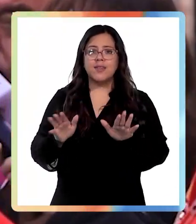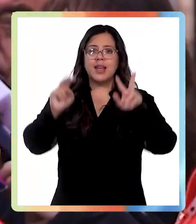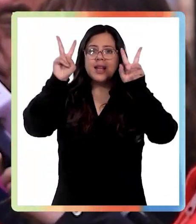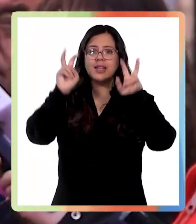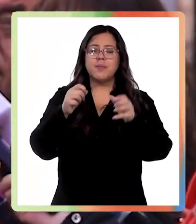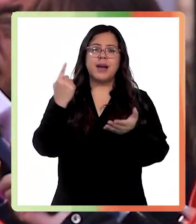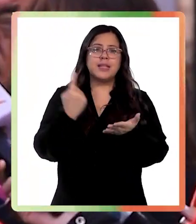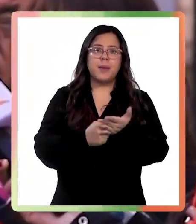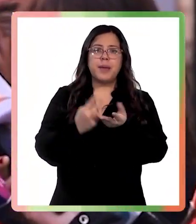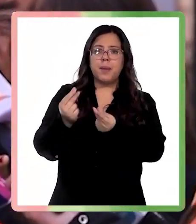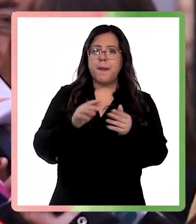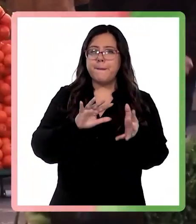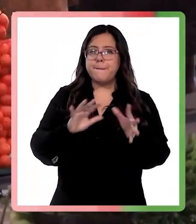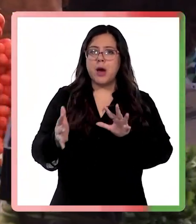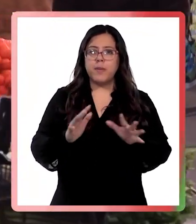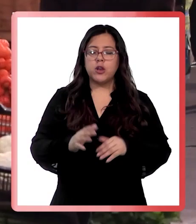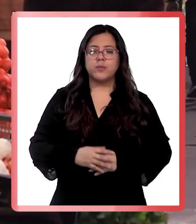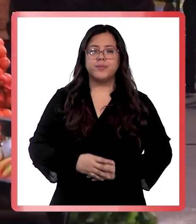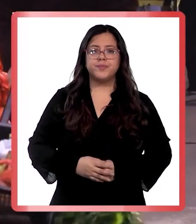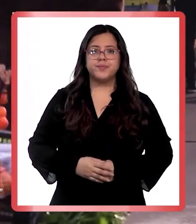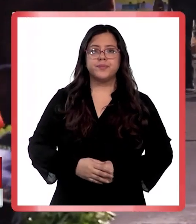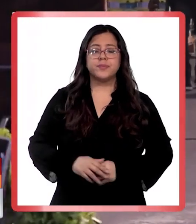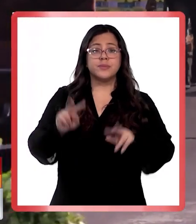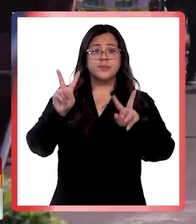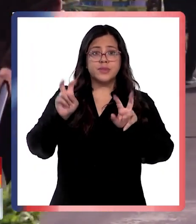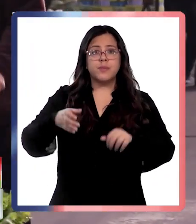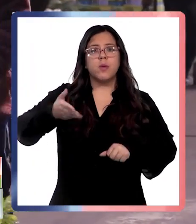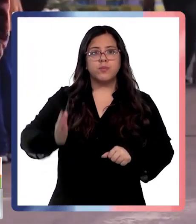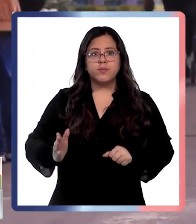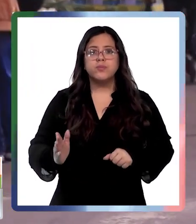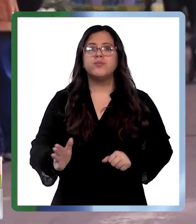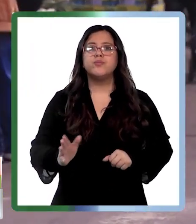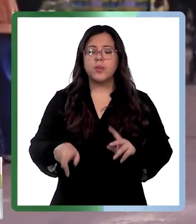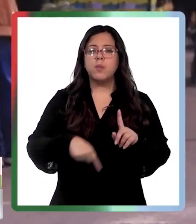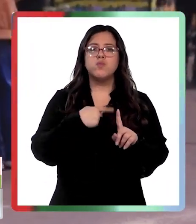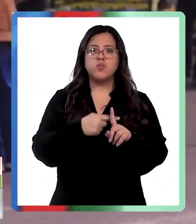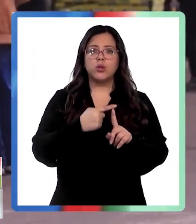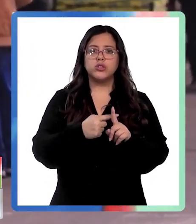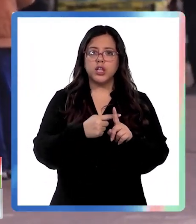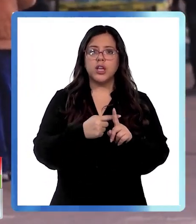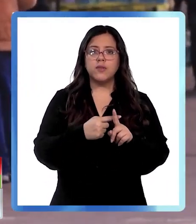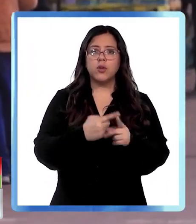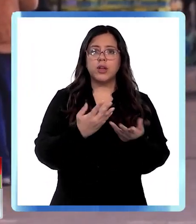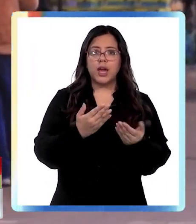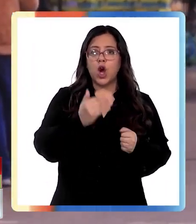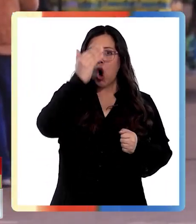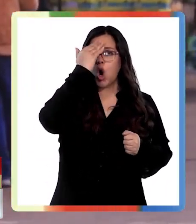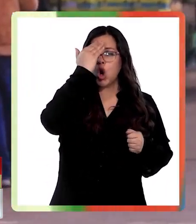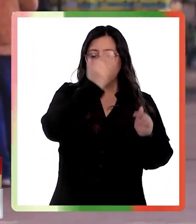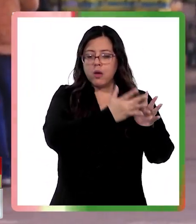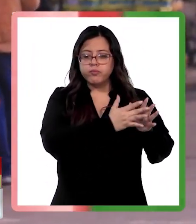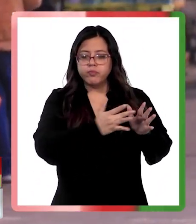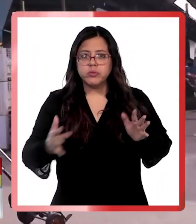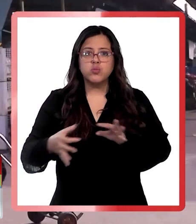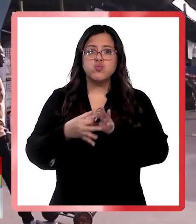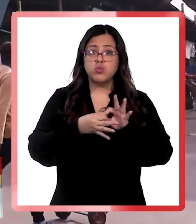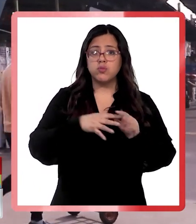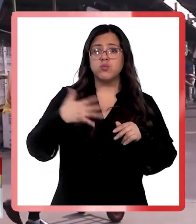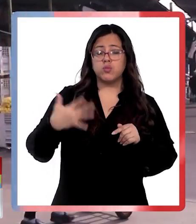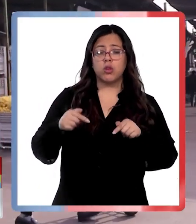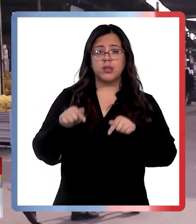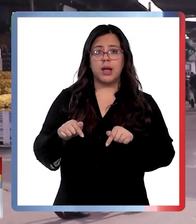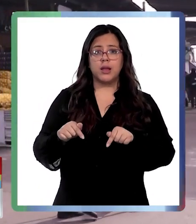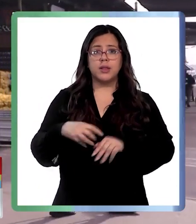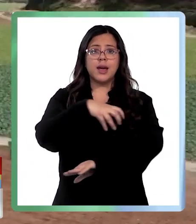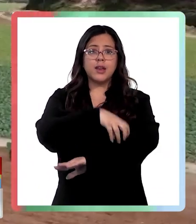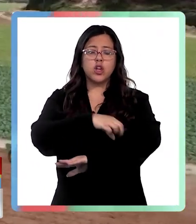torno a los 1.000 pesos. Marco que se espera mantenga desarrollo positivo con el avance de los días, dada la importancia de esta